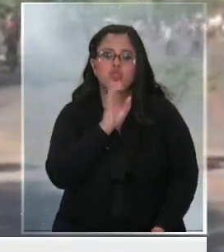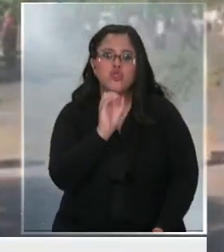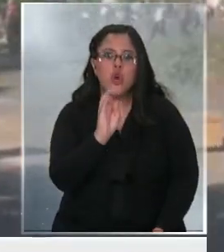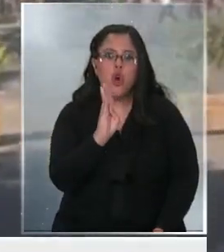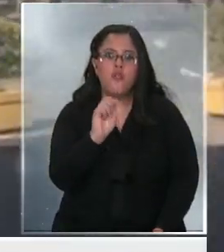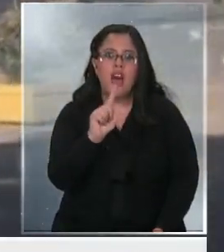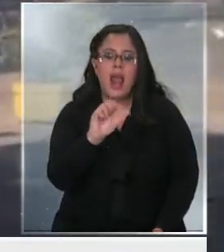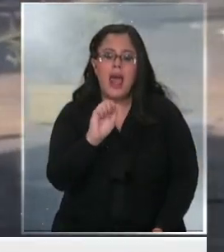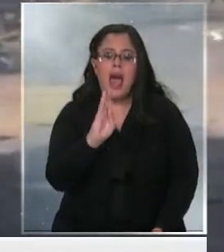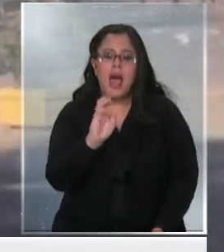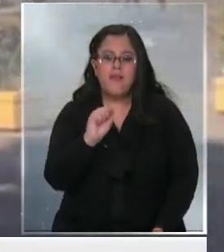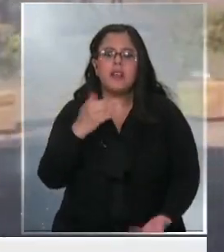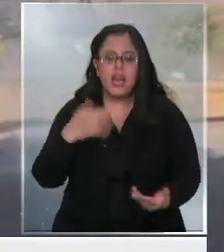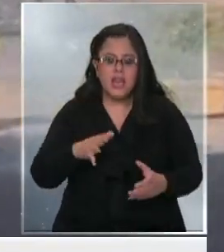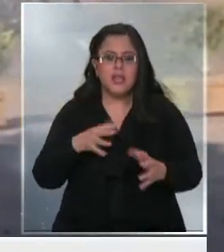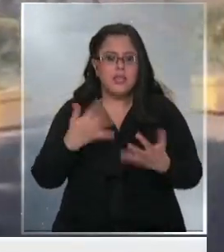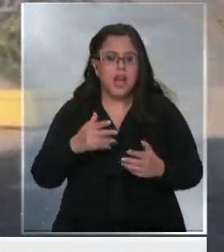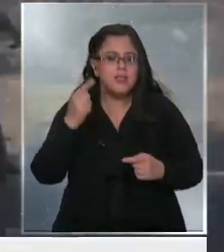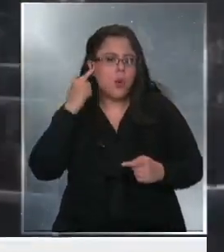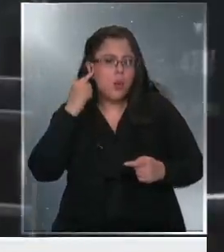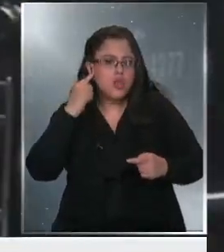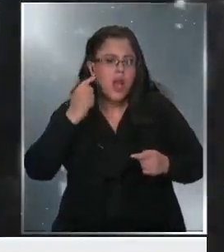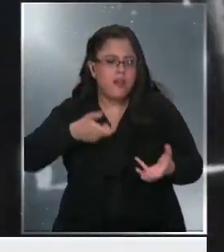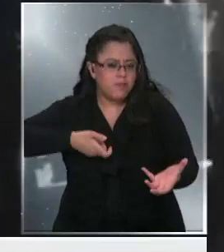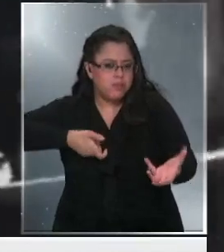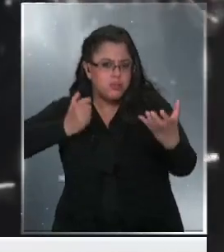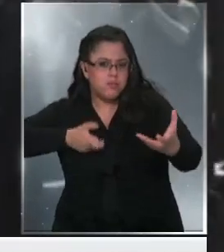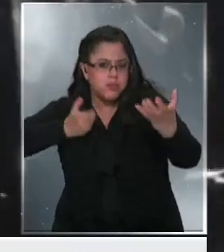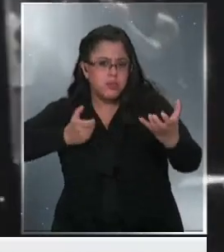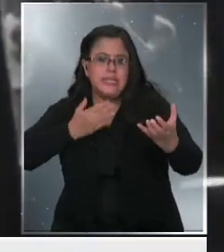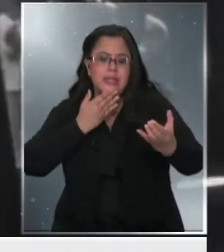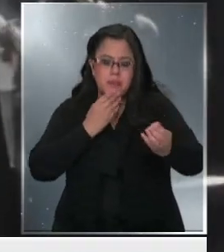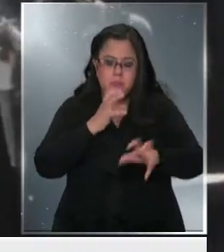y comenzaron a oírse los disparos.